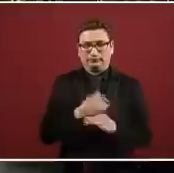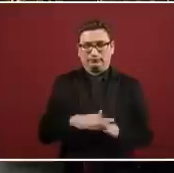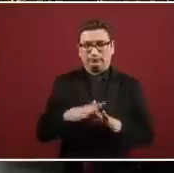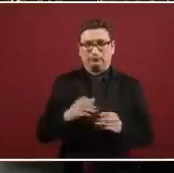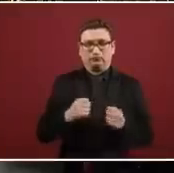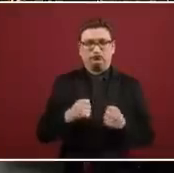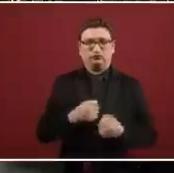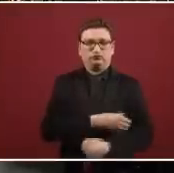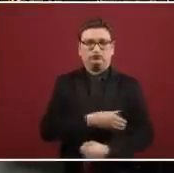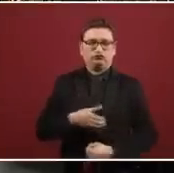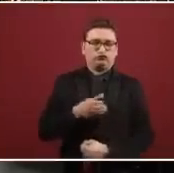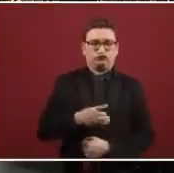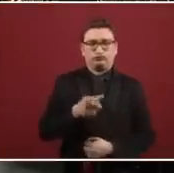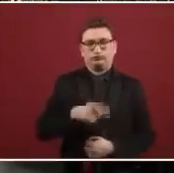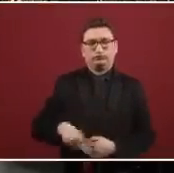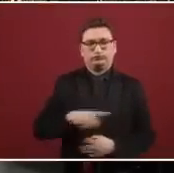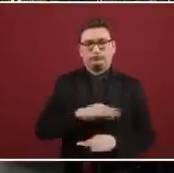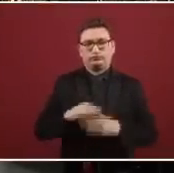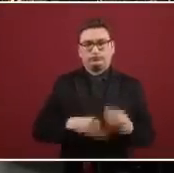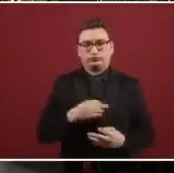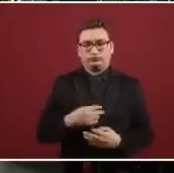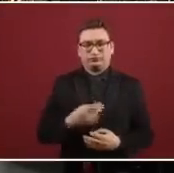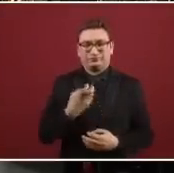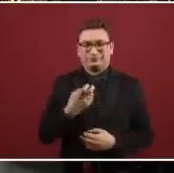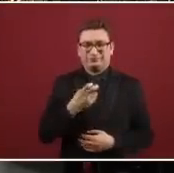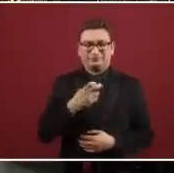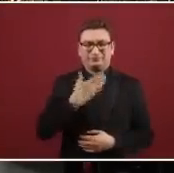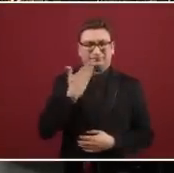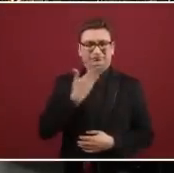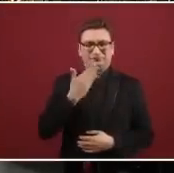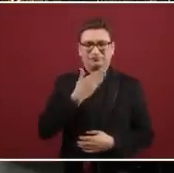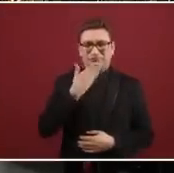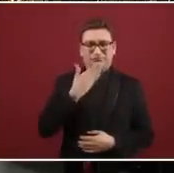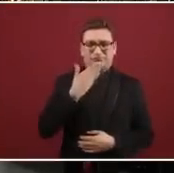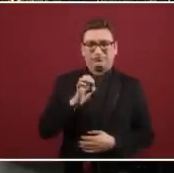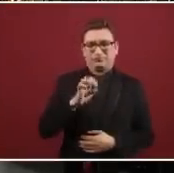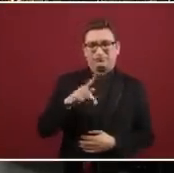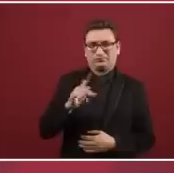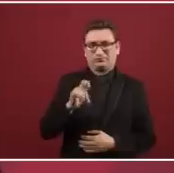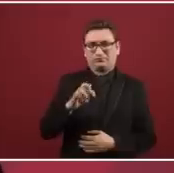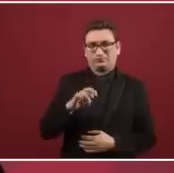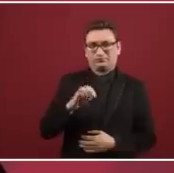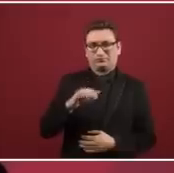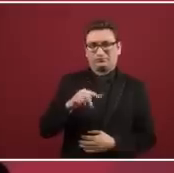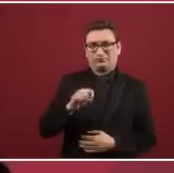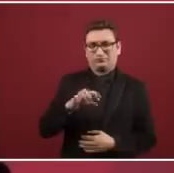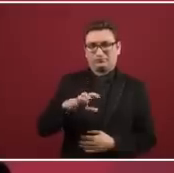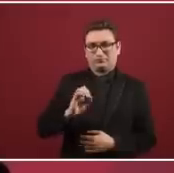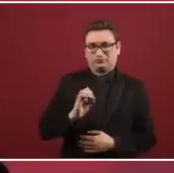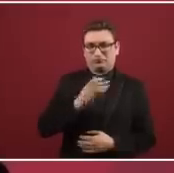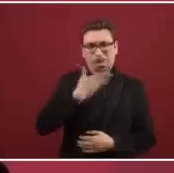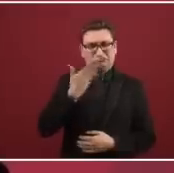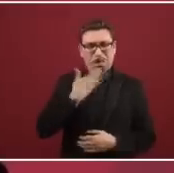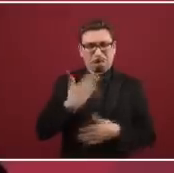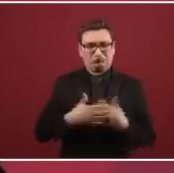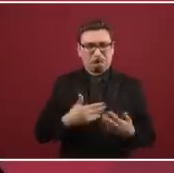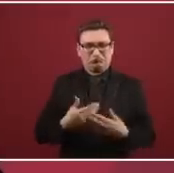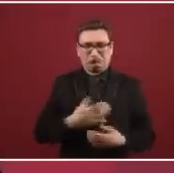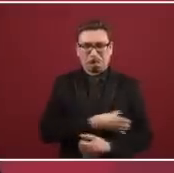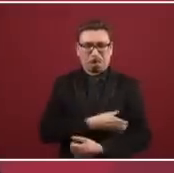empoderamiento, esa palabra que se ha puesto de moda en los últimos